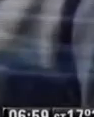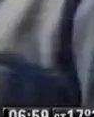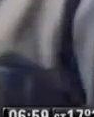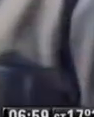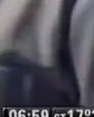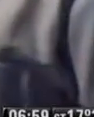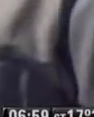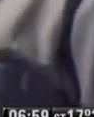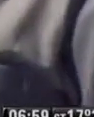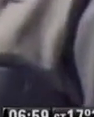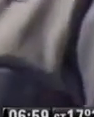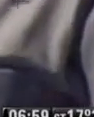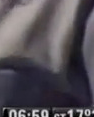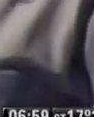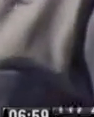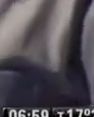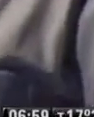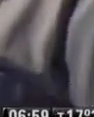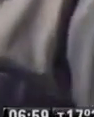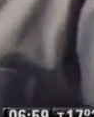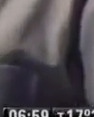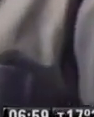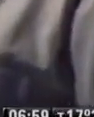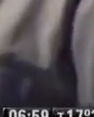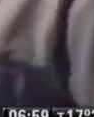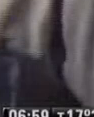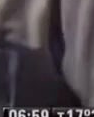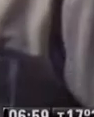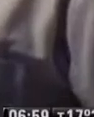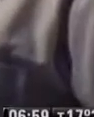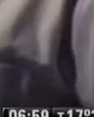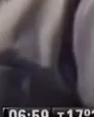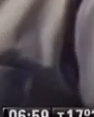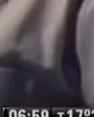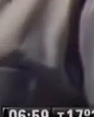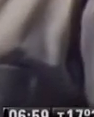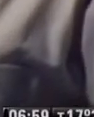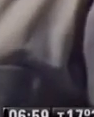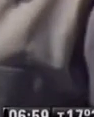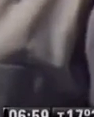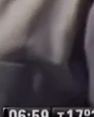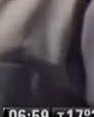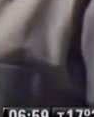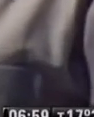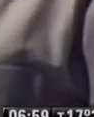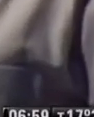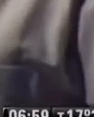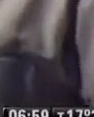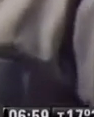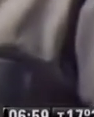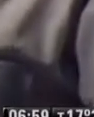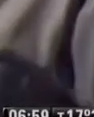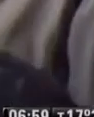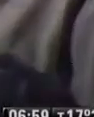sea la rama, fiesta en el algarrobal. Vuelan las vainas